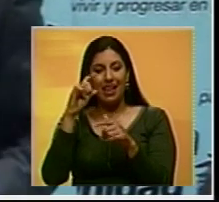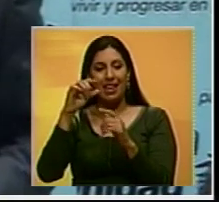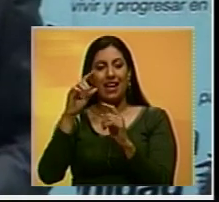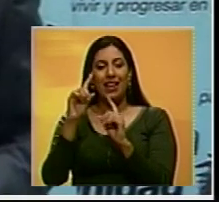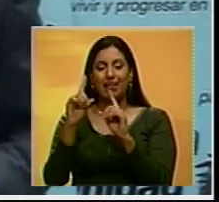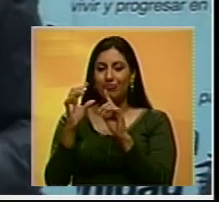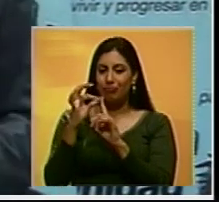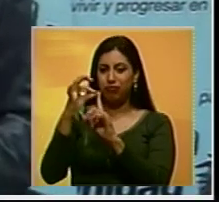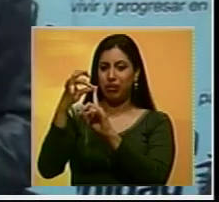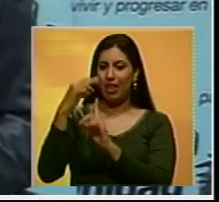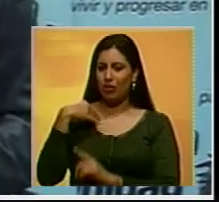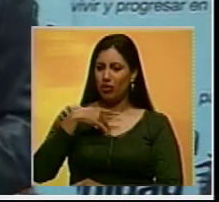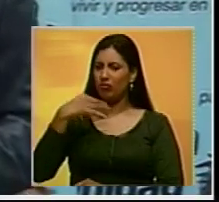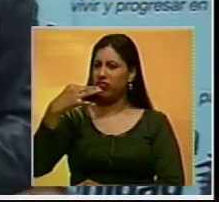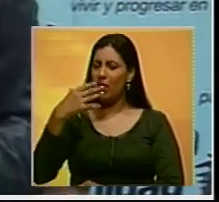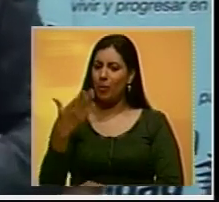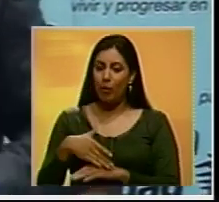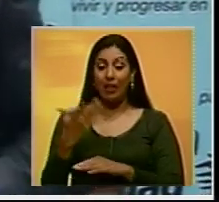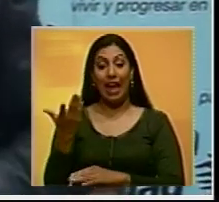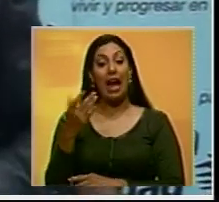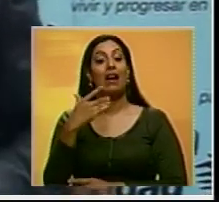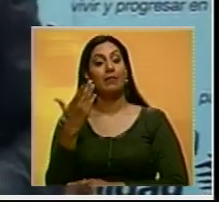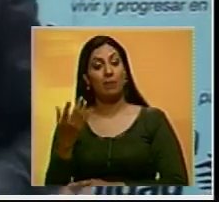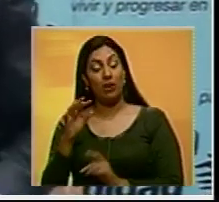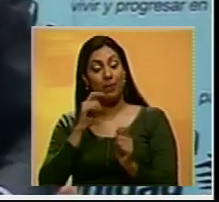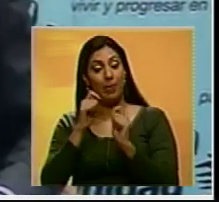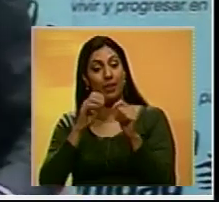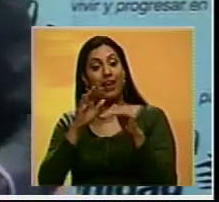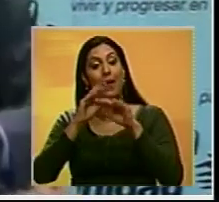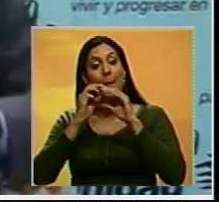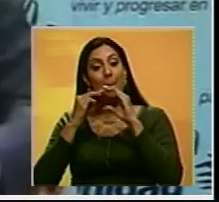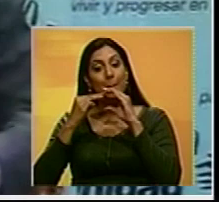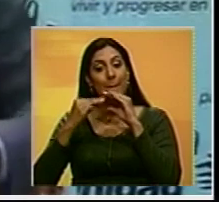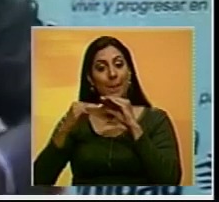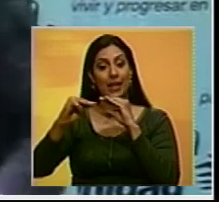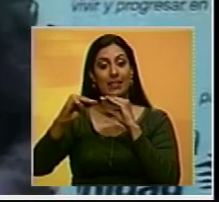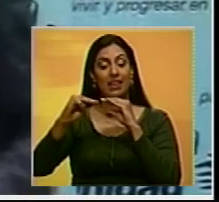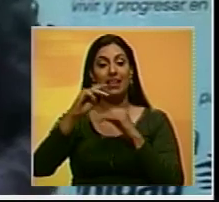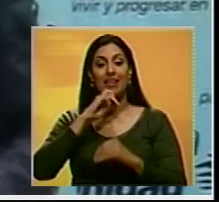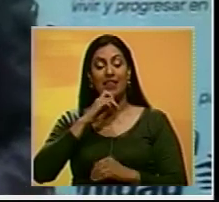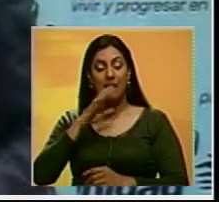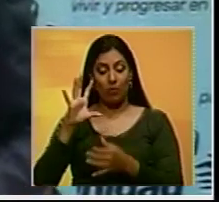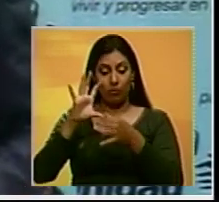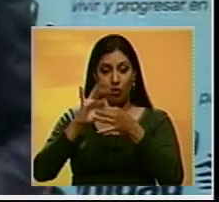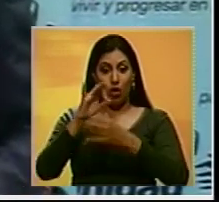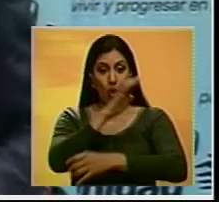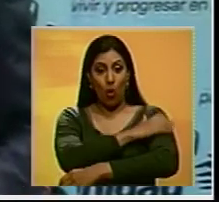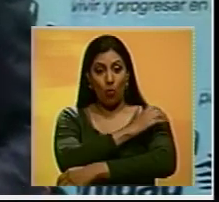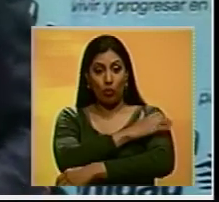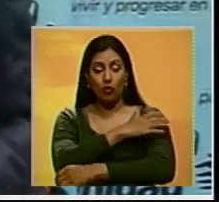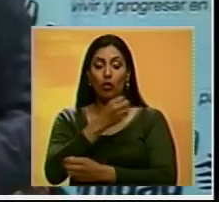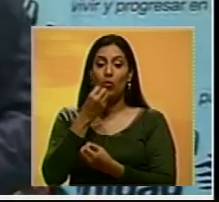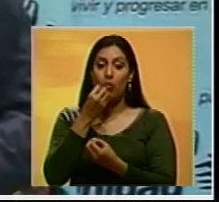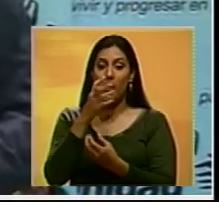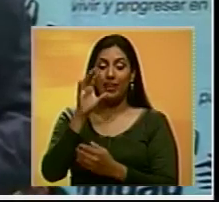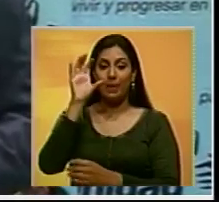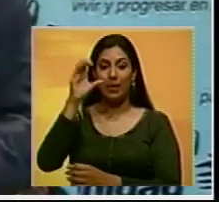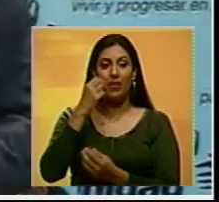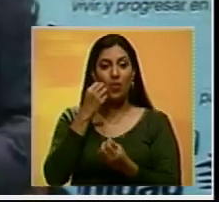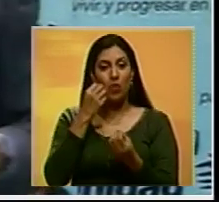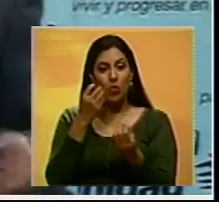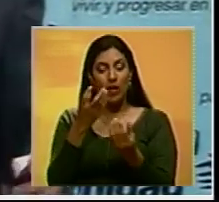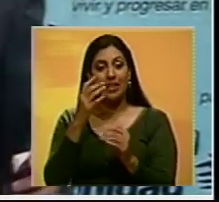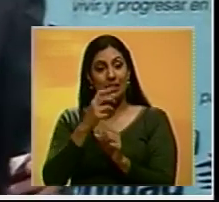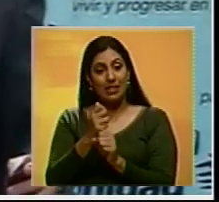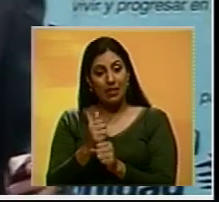cita se dice que el motivo de la rueda de prensa será un mensaje que le va a dar la alianza opositora al país. Es un pronunciamiento